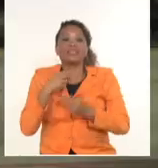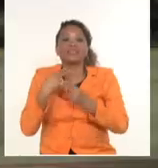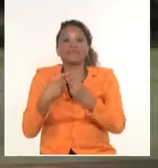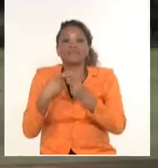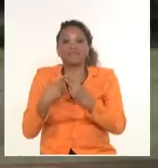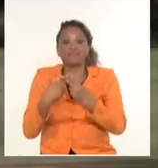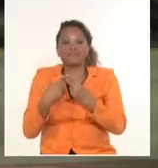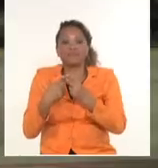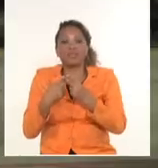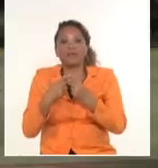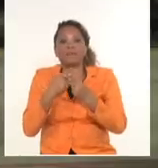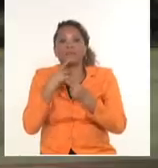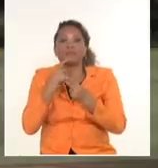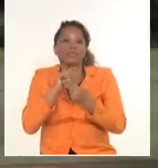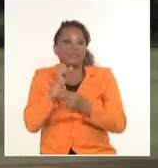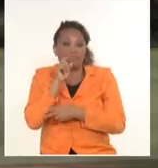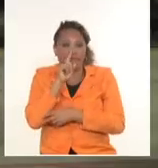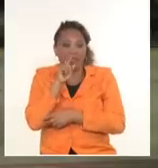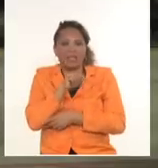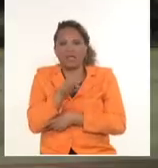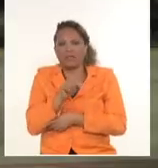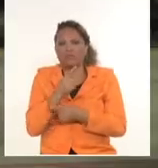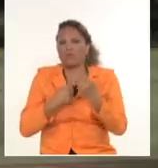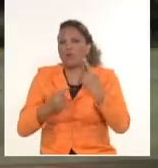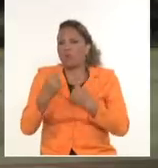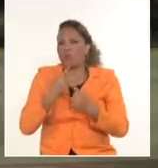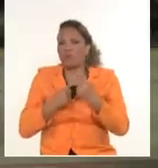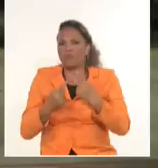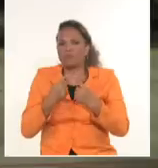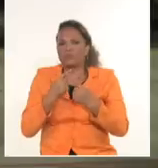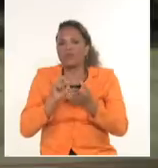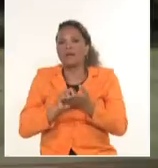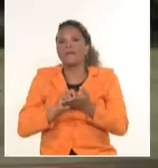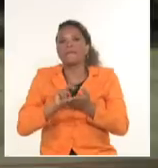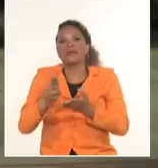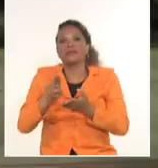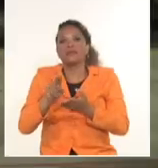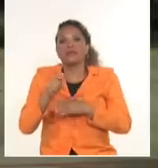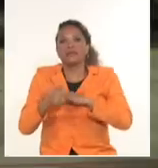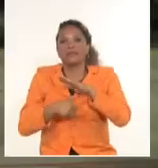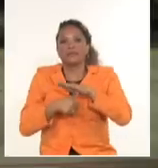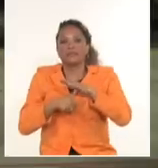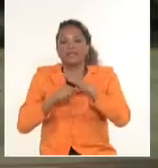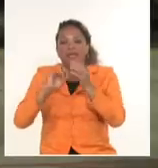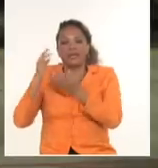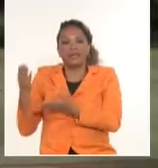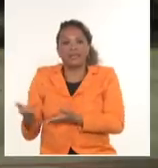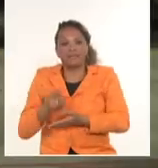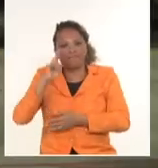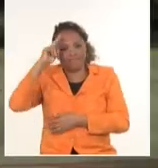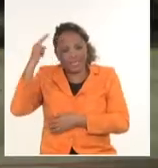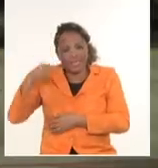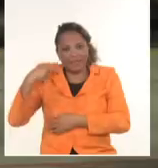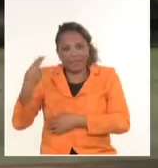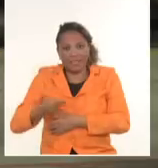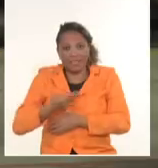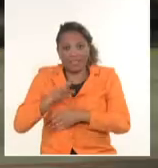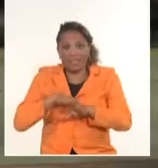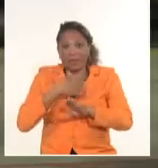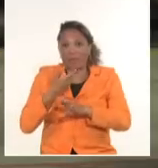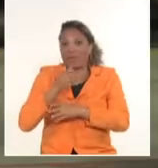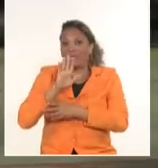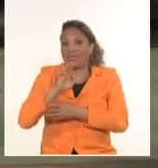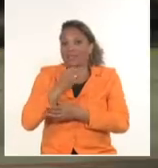que marca también y envía un mensaje, y es la reverencia que le hace luego de ganar esta 5ª medalla de